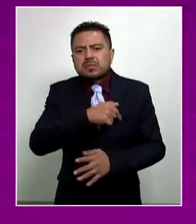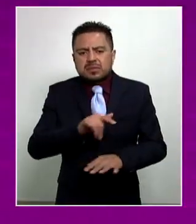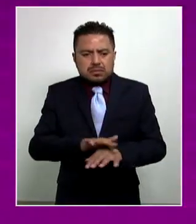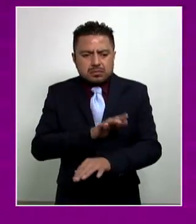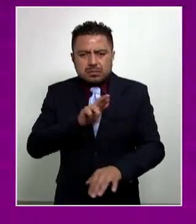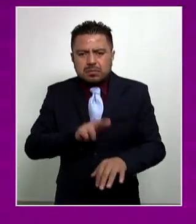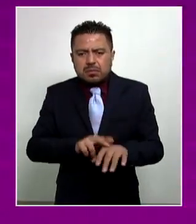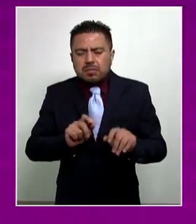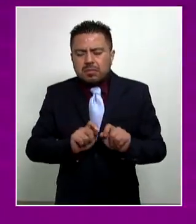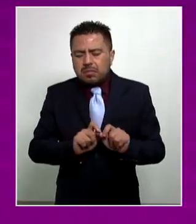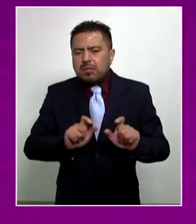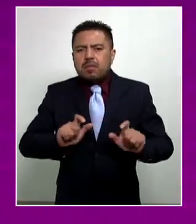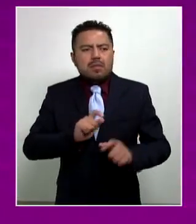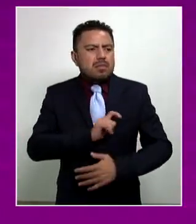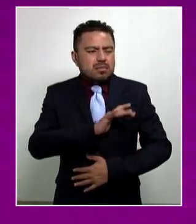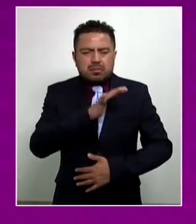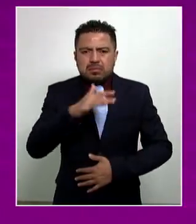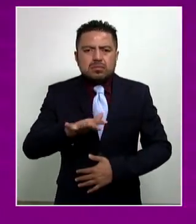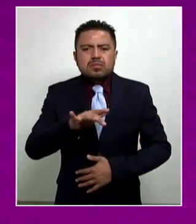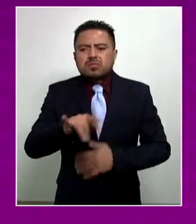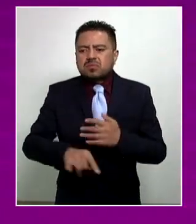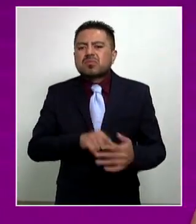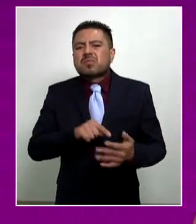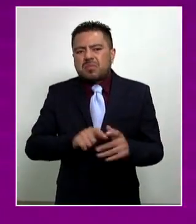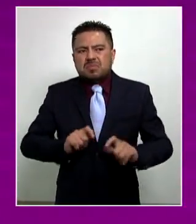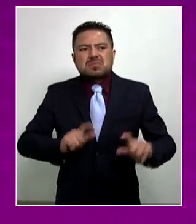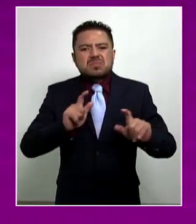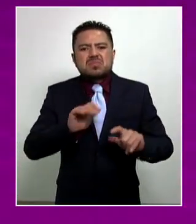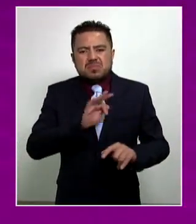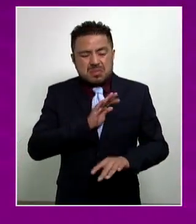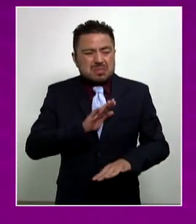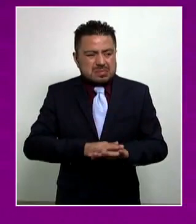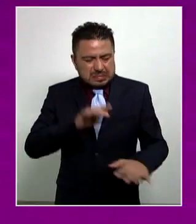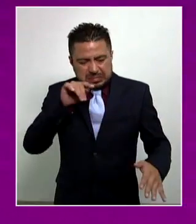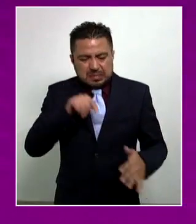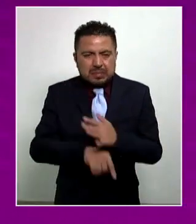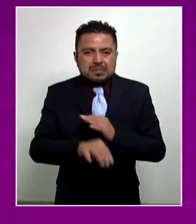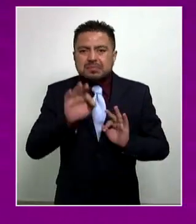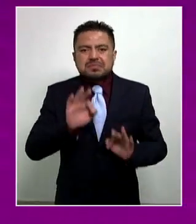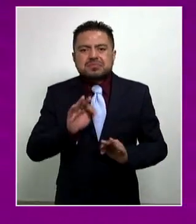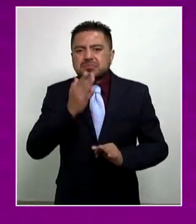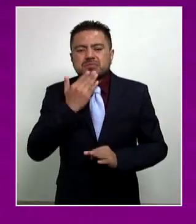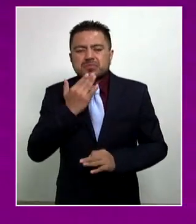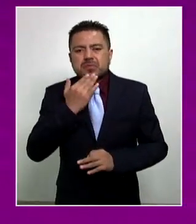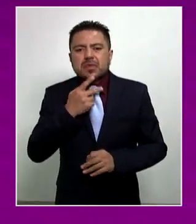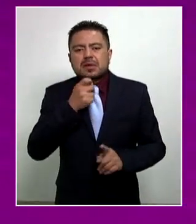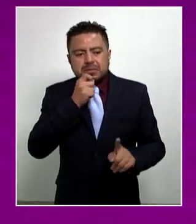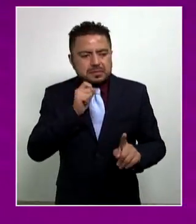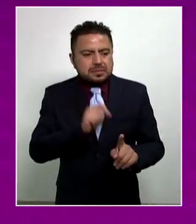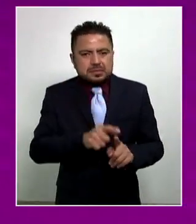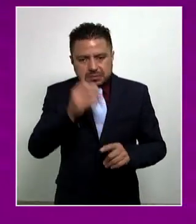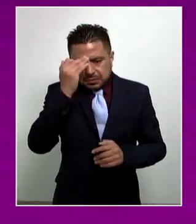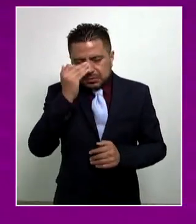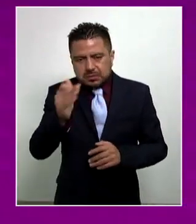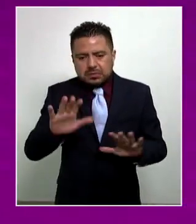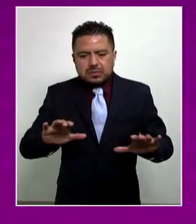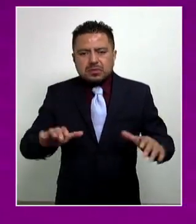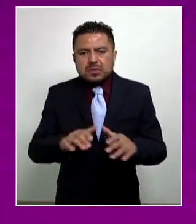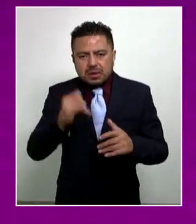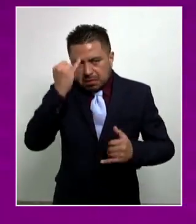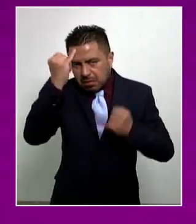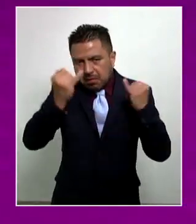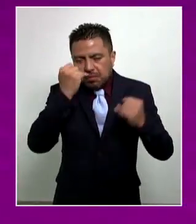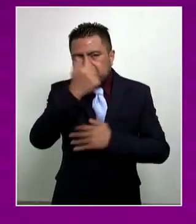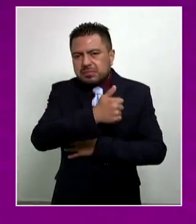grandes rasgos, porque no tenemos espacio aquí tampoco para hacer una disertación, es al mismo tiempo un conjunto de